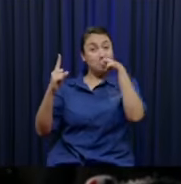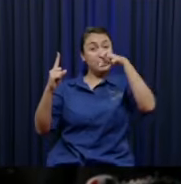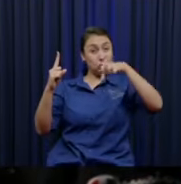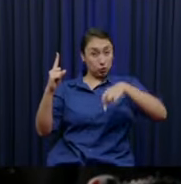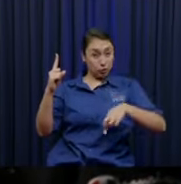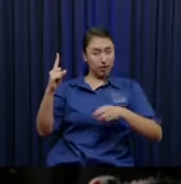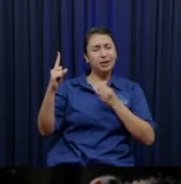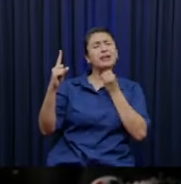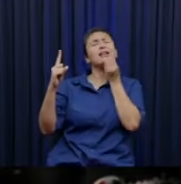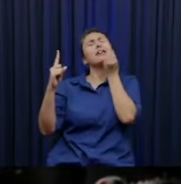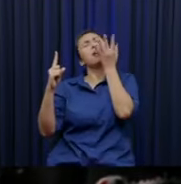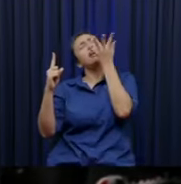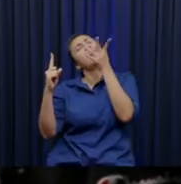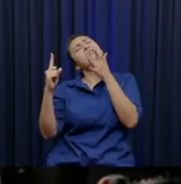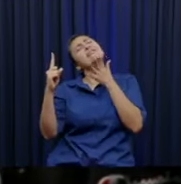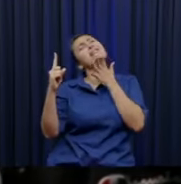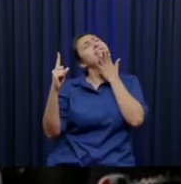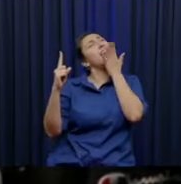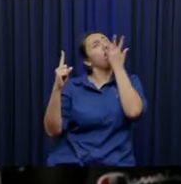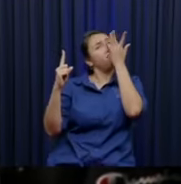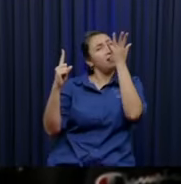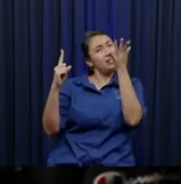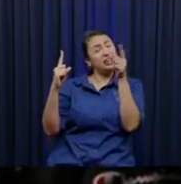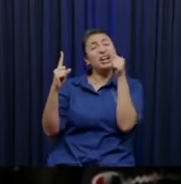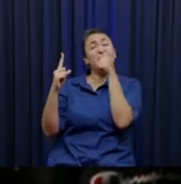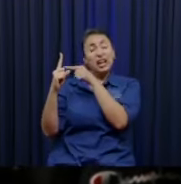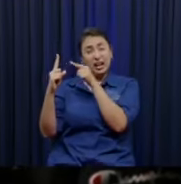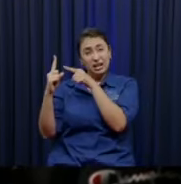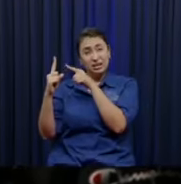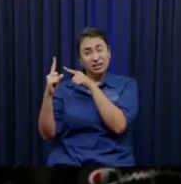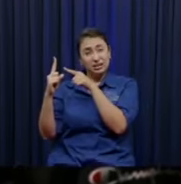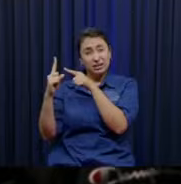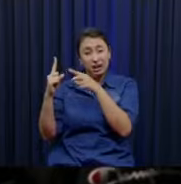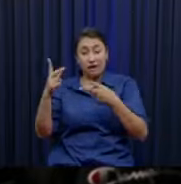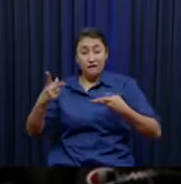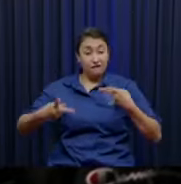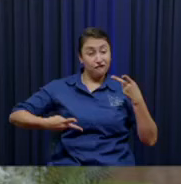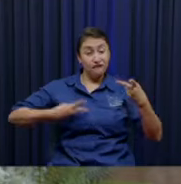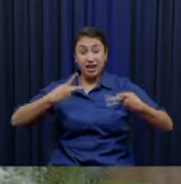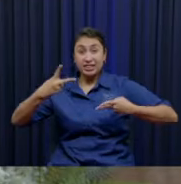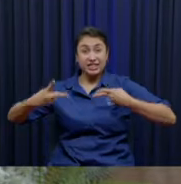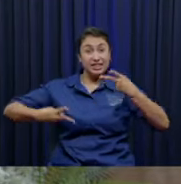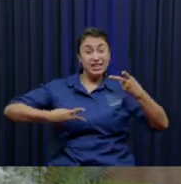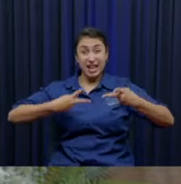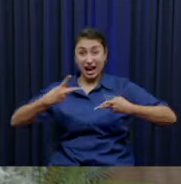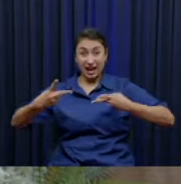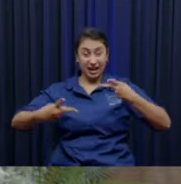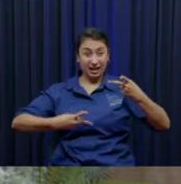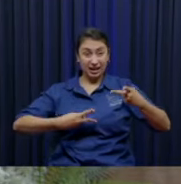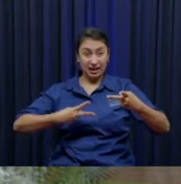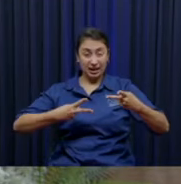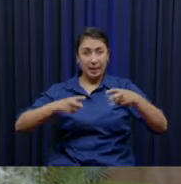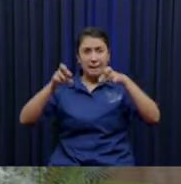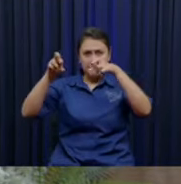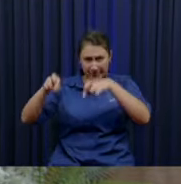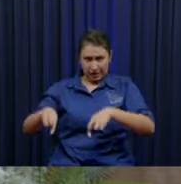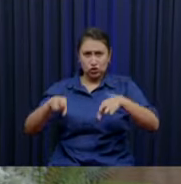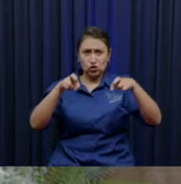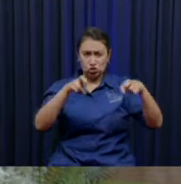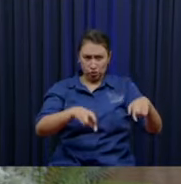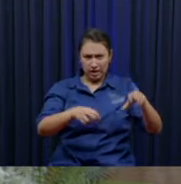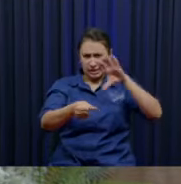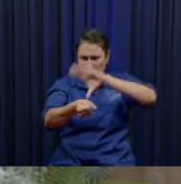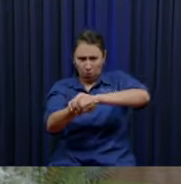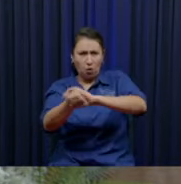los llevaba a Estados Unidos, hasta que tuvo un encuentro con el Señor. Y entonces se convirtió